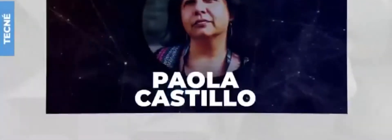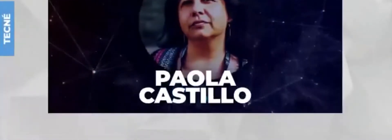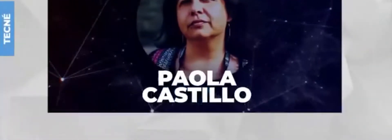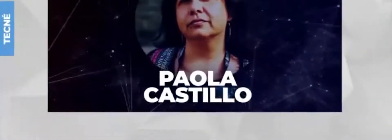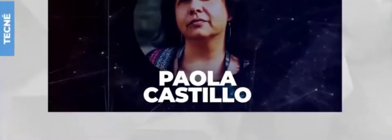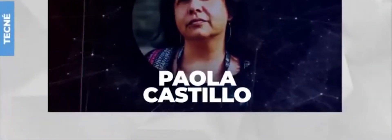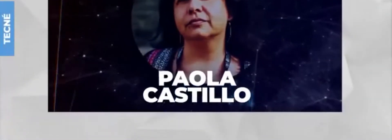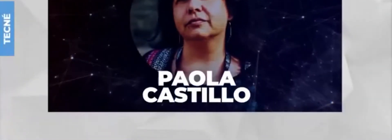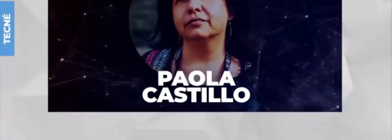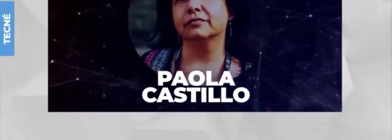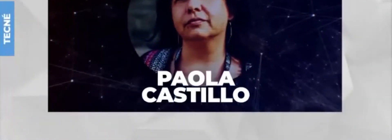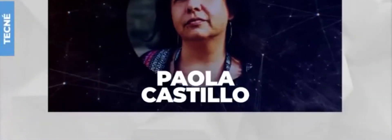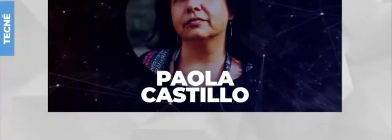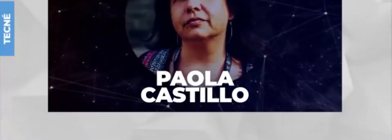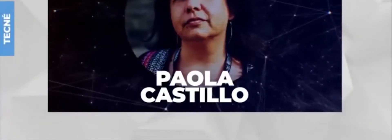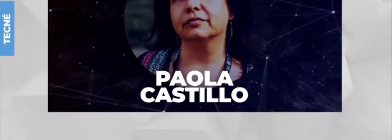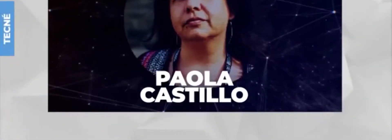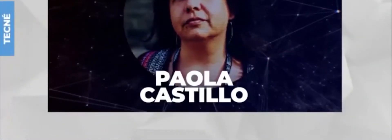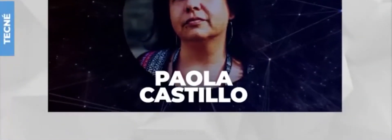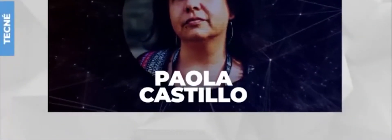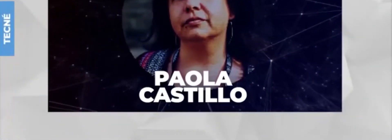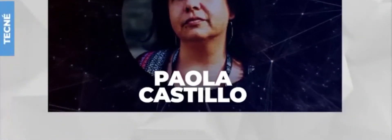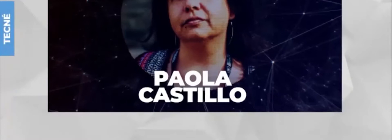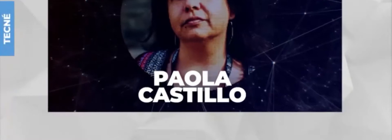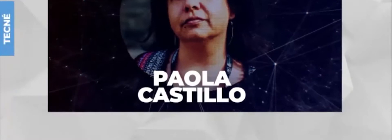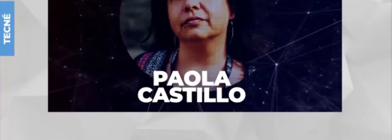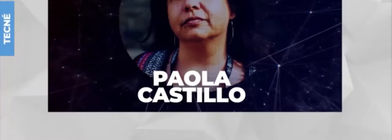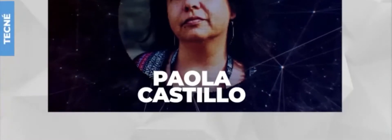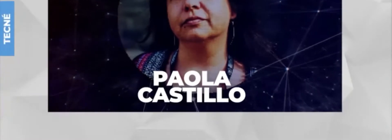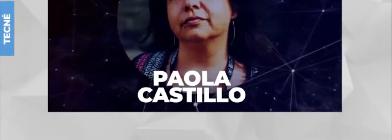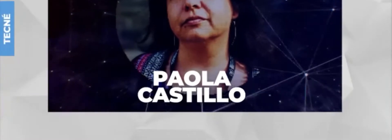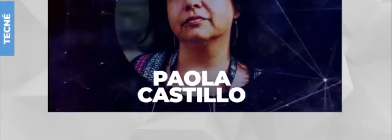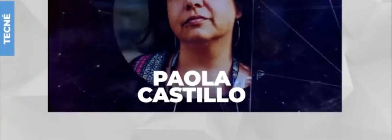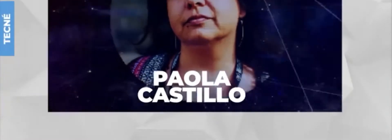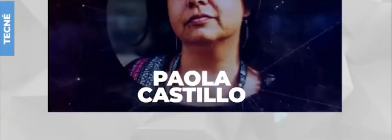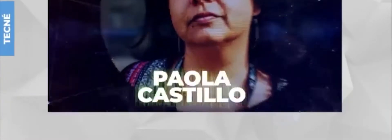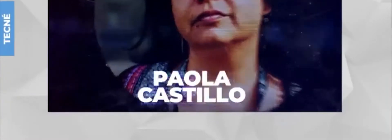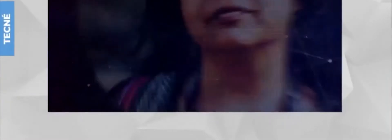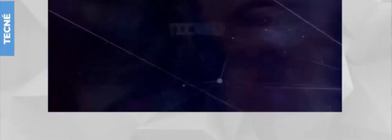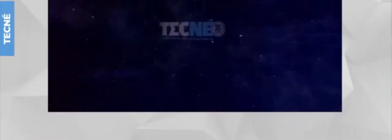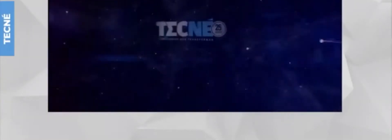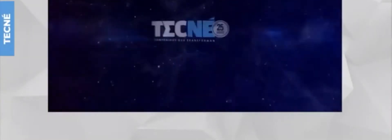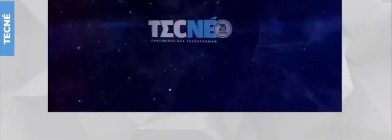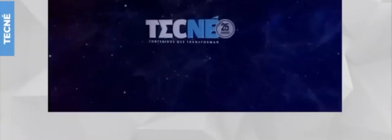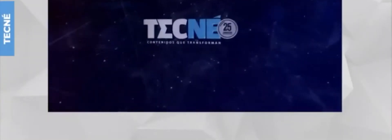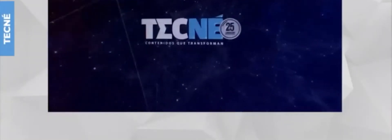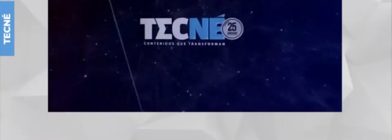paola castillo producción ejecutiva en el cine documental una clave para el impacto de la hora